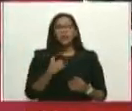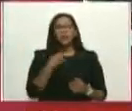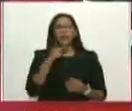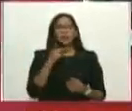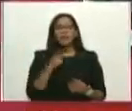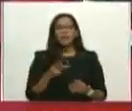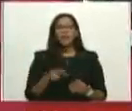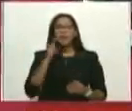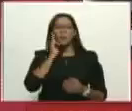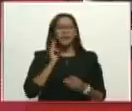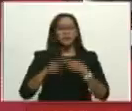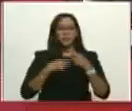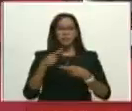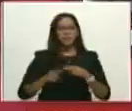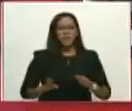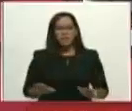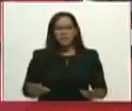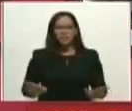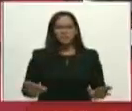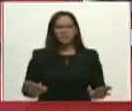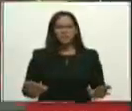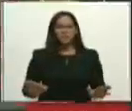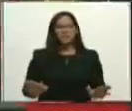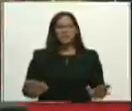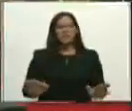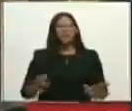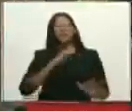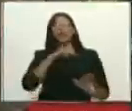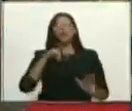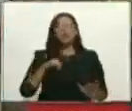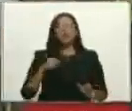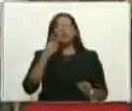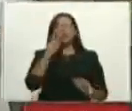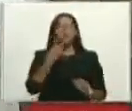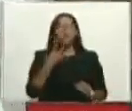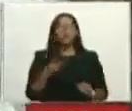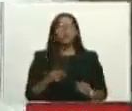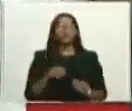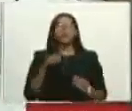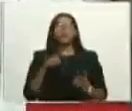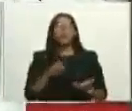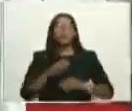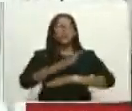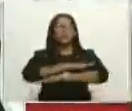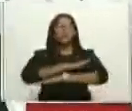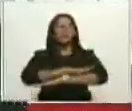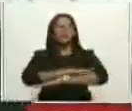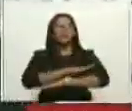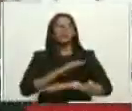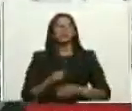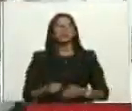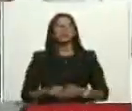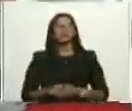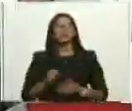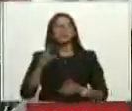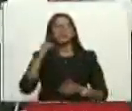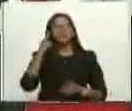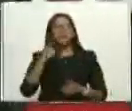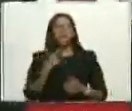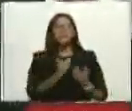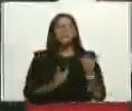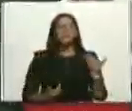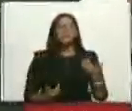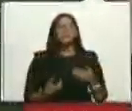opción bolivariana, la opción revolucionaria. Nosotros cuando vemos las posiciones, usted sabe, presidente, cuál